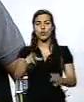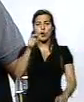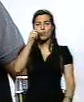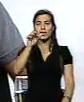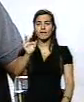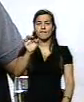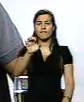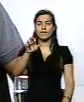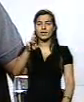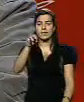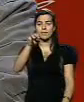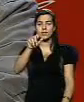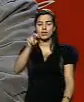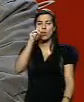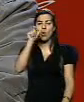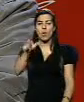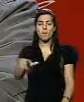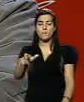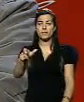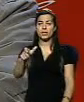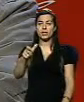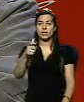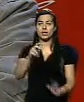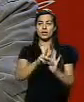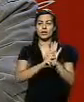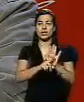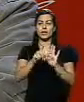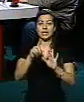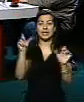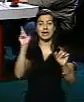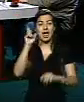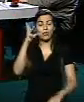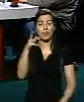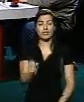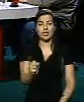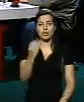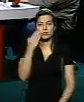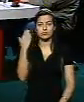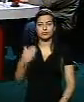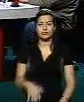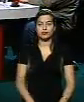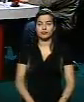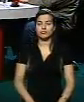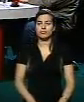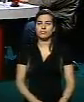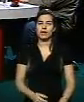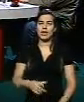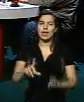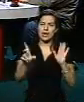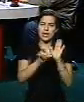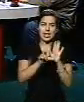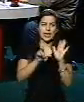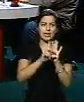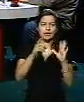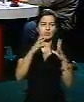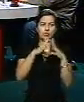representante del colectivo radiofónico Petare. Esta ley de medios